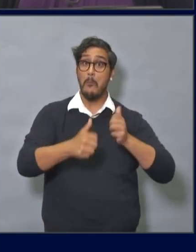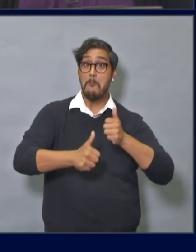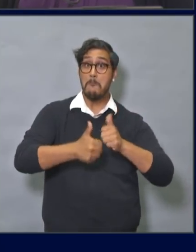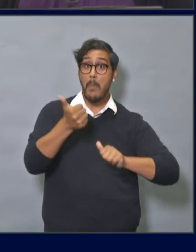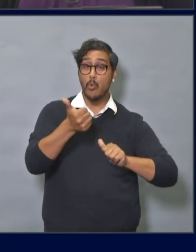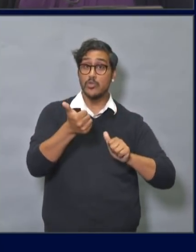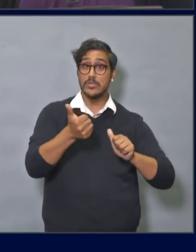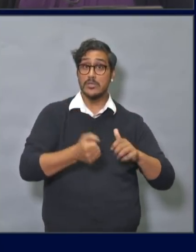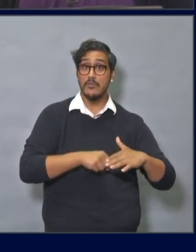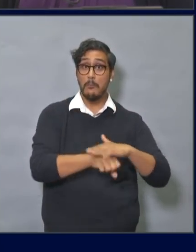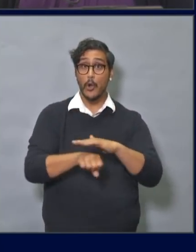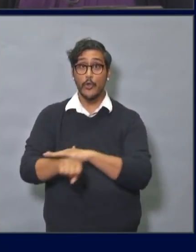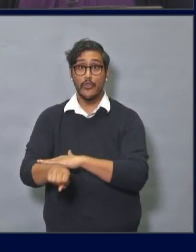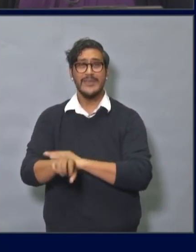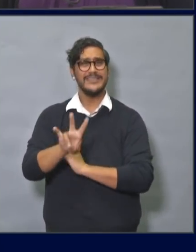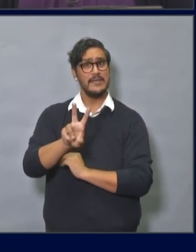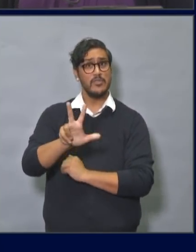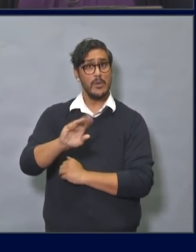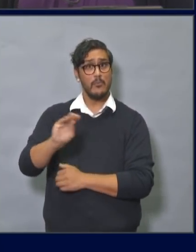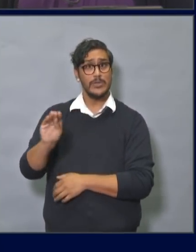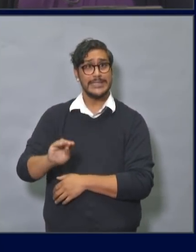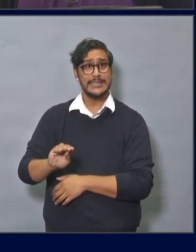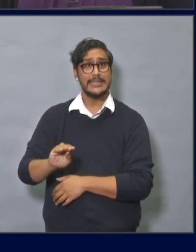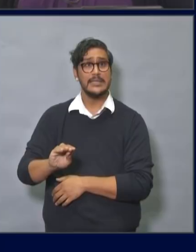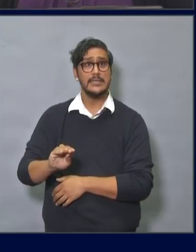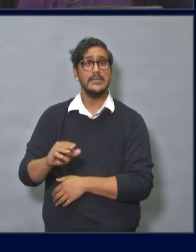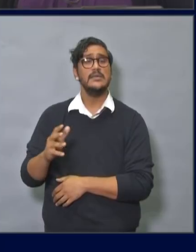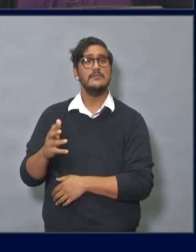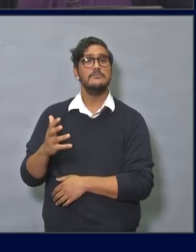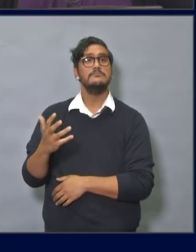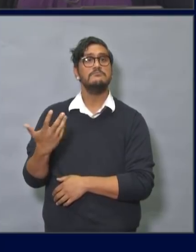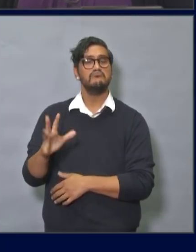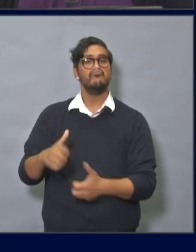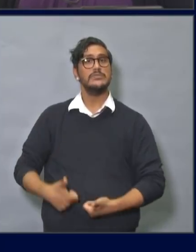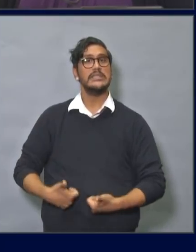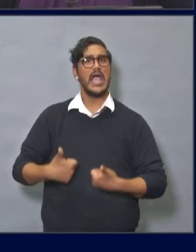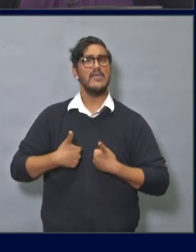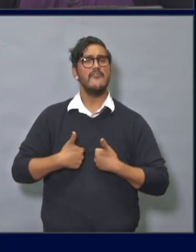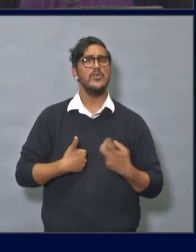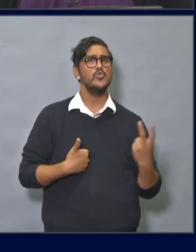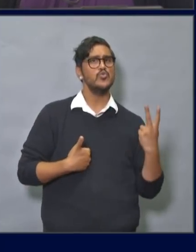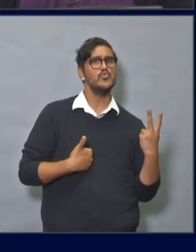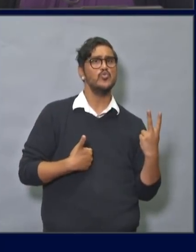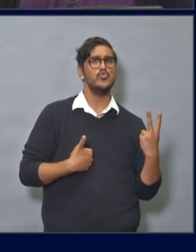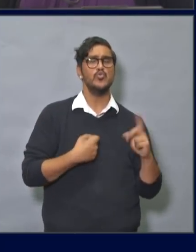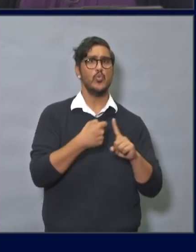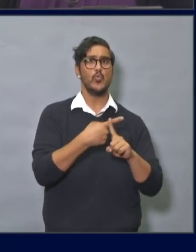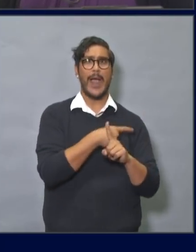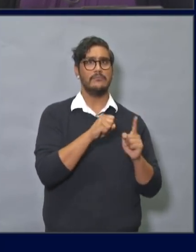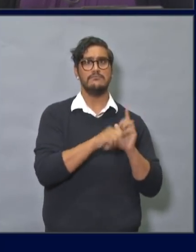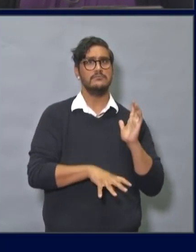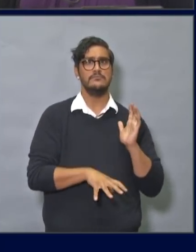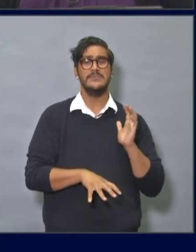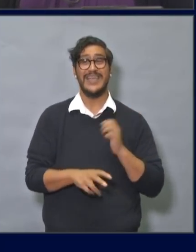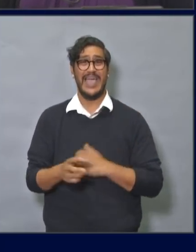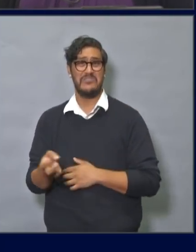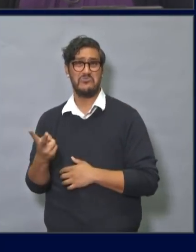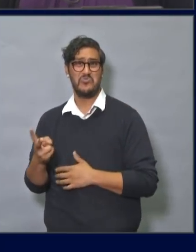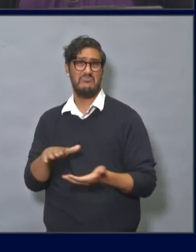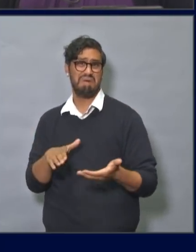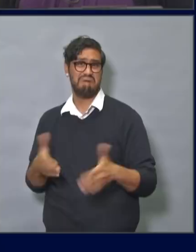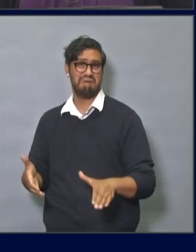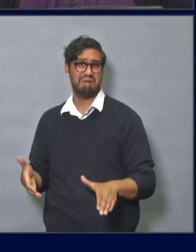nacimientos, 73%, son nacidos vivos con 2 abortos espontáneos y 3 fallecimientos